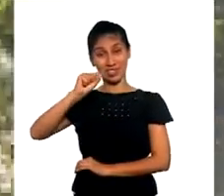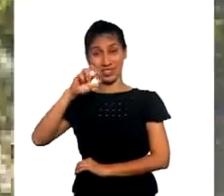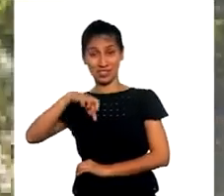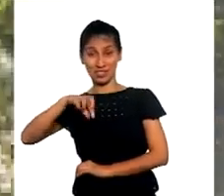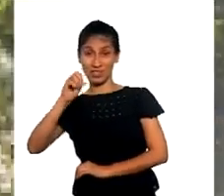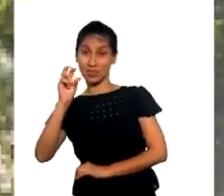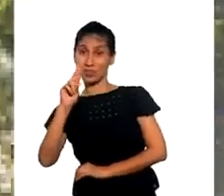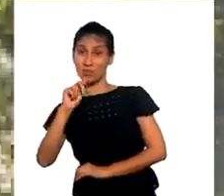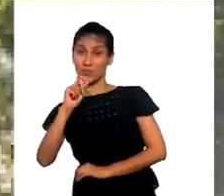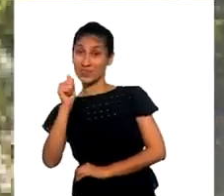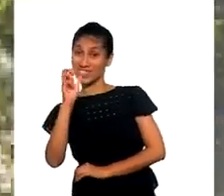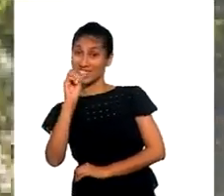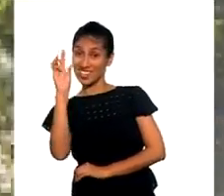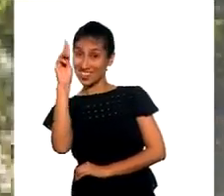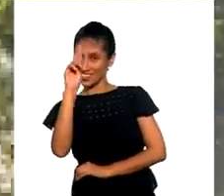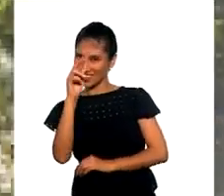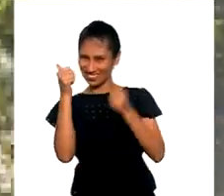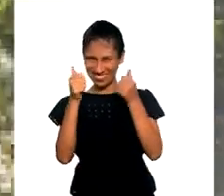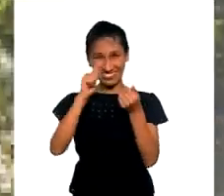eso